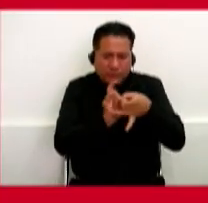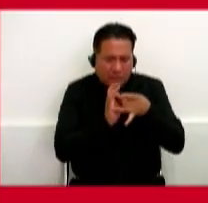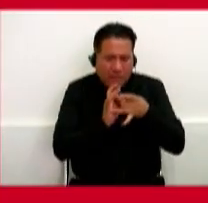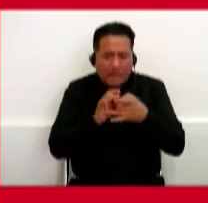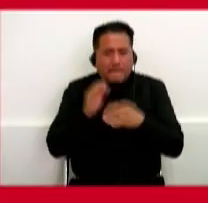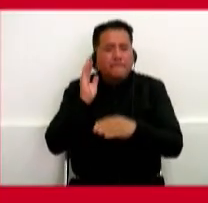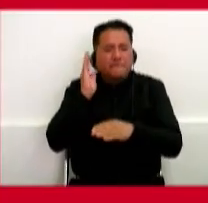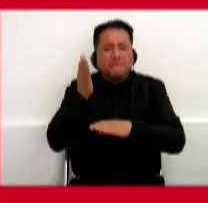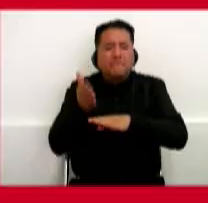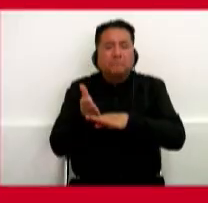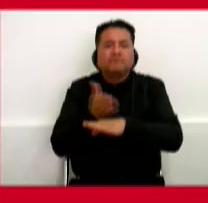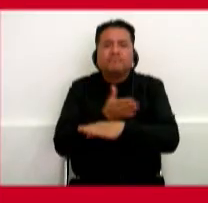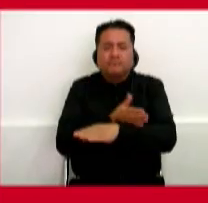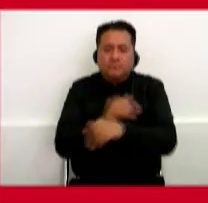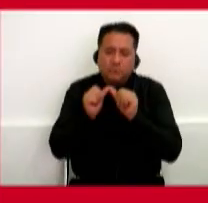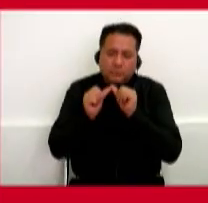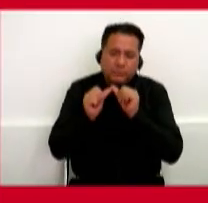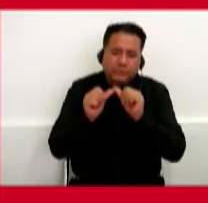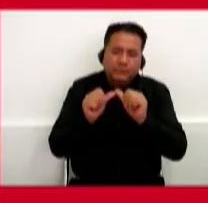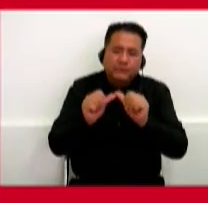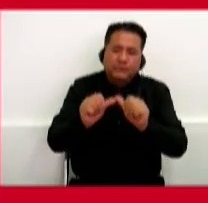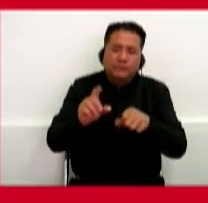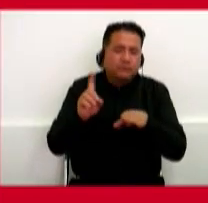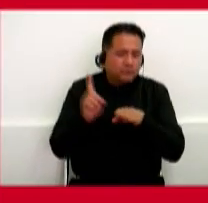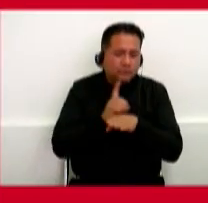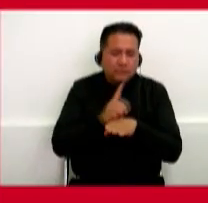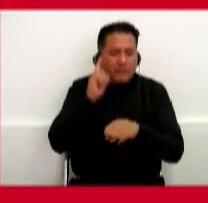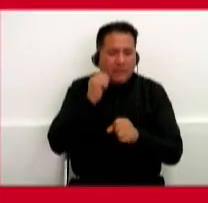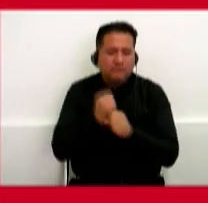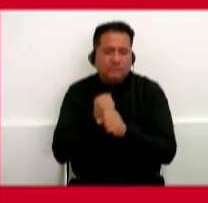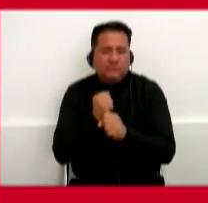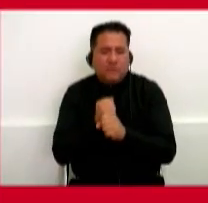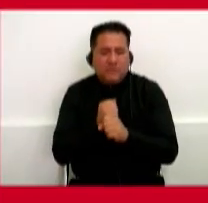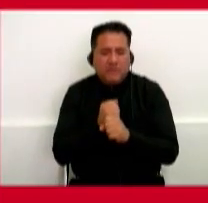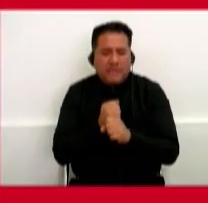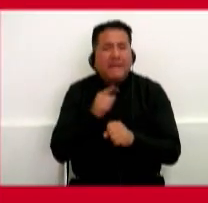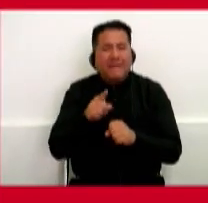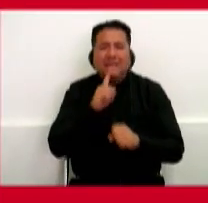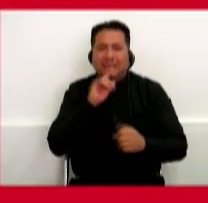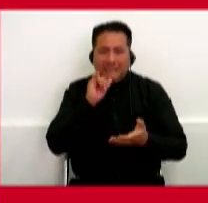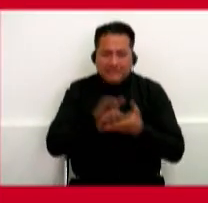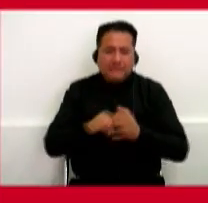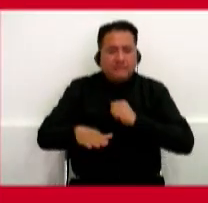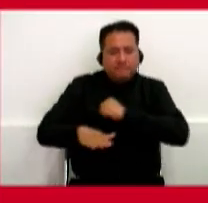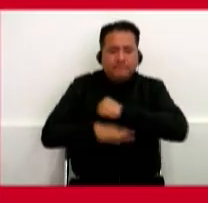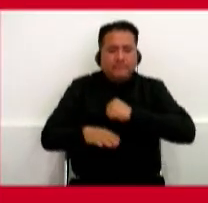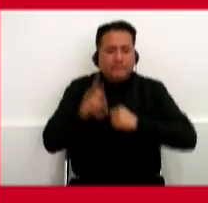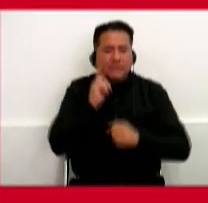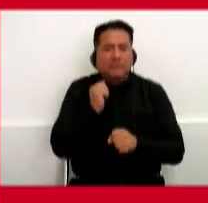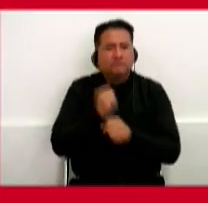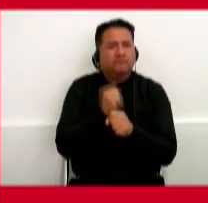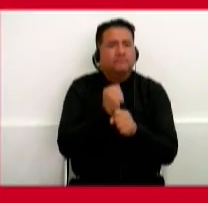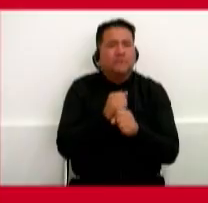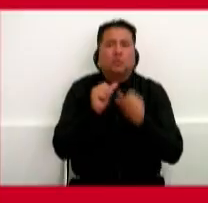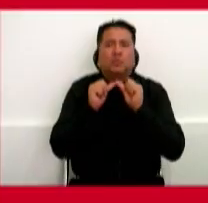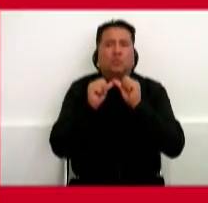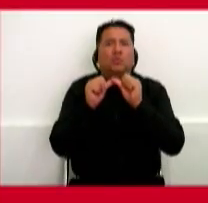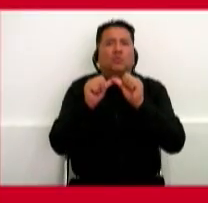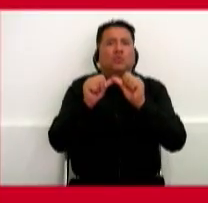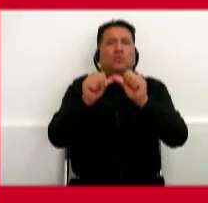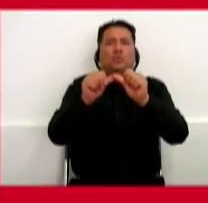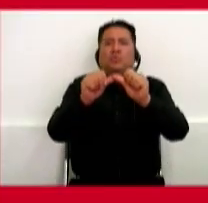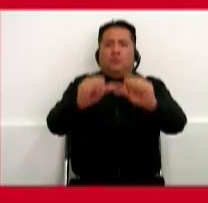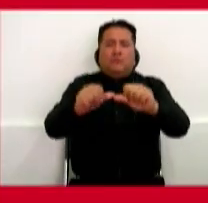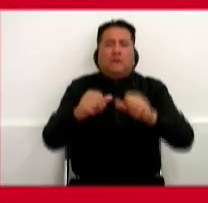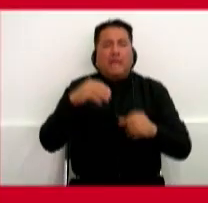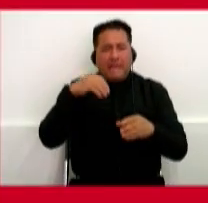operativa son la base de la operación sostenible para cualquier implementación tecnológica que hagamos. Y adicional a eso, quisiera agradecer a